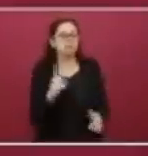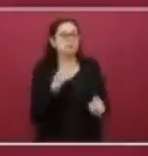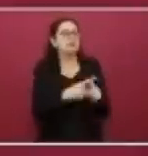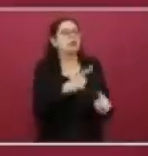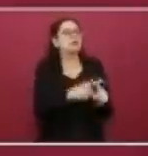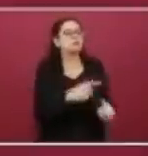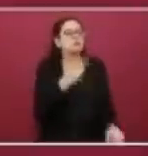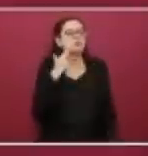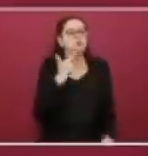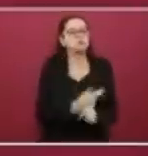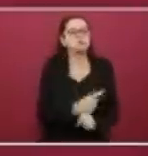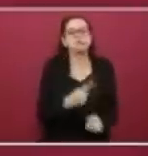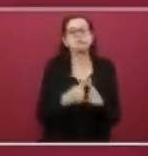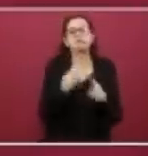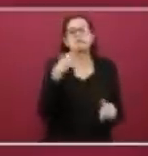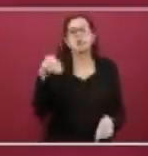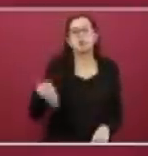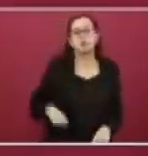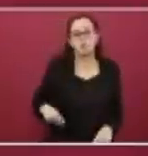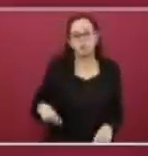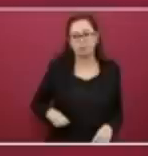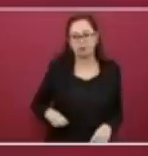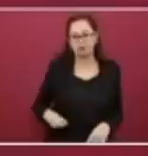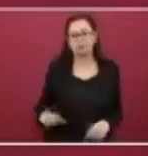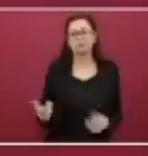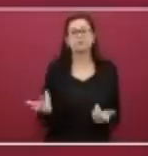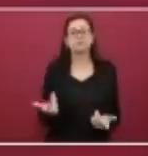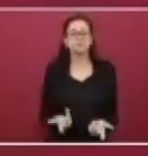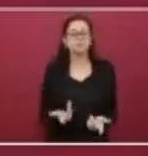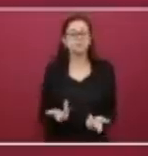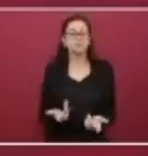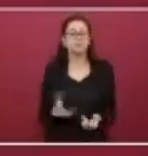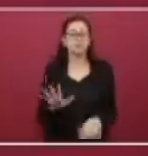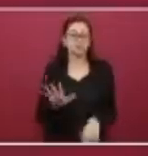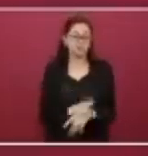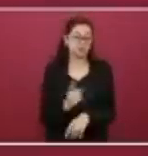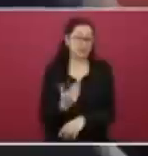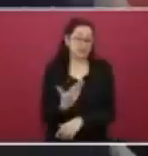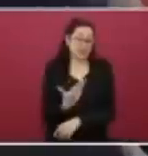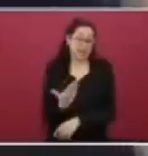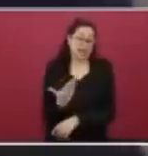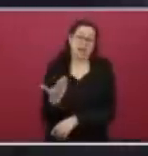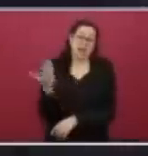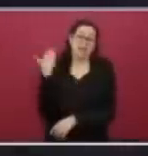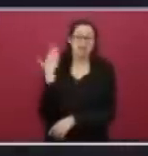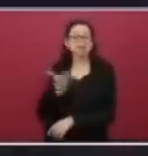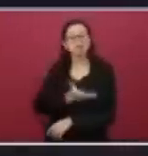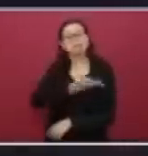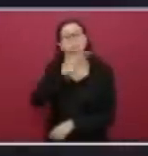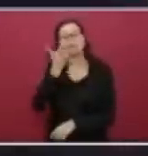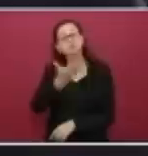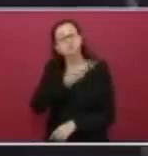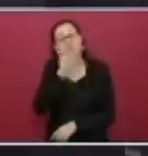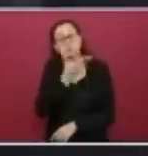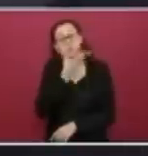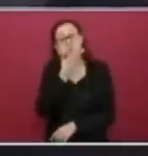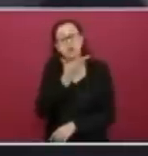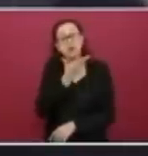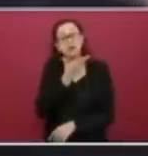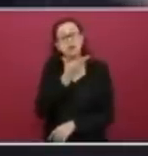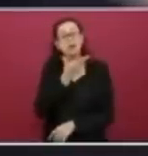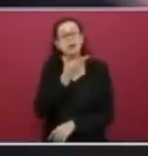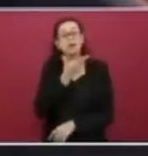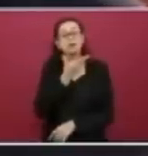hay la costumbre no había la costumbre de que siempre